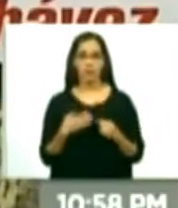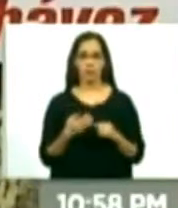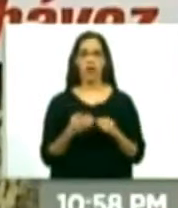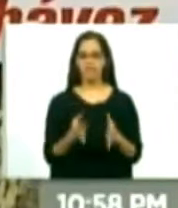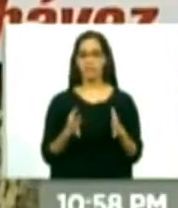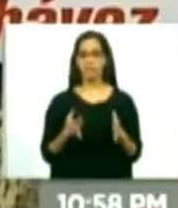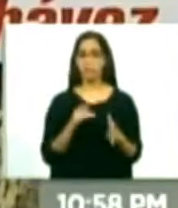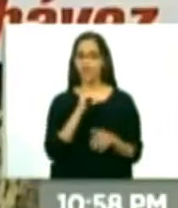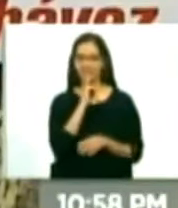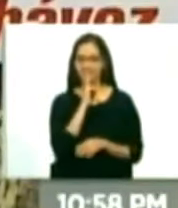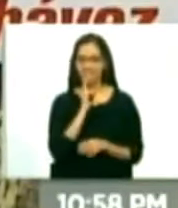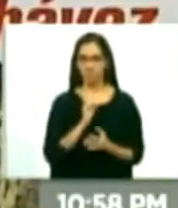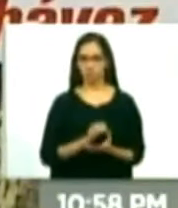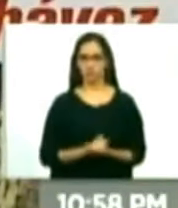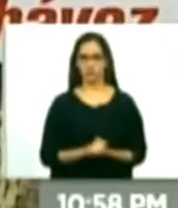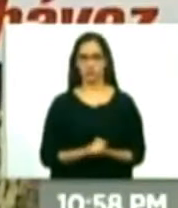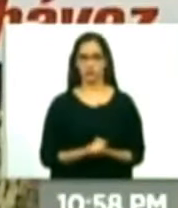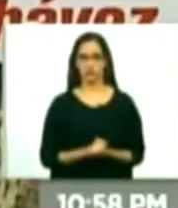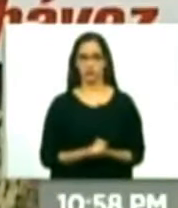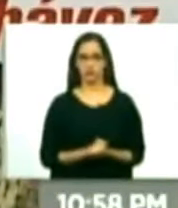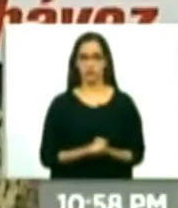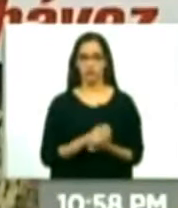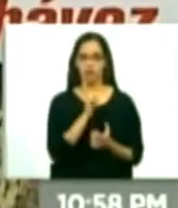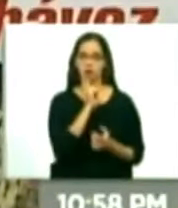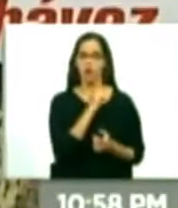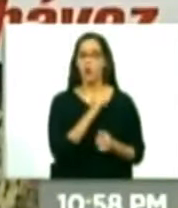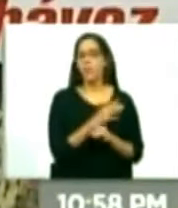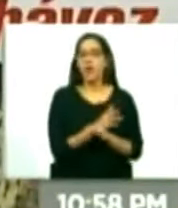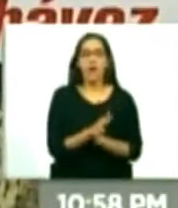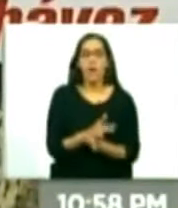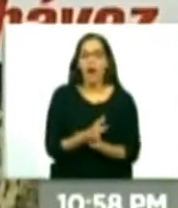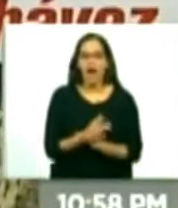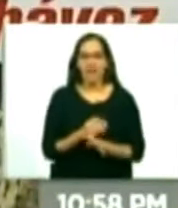se quedan calladitos. Se llama jugando